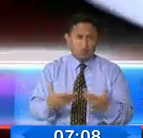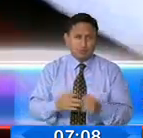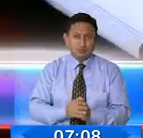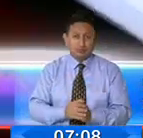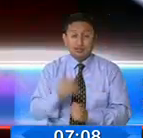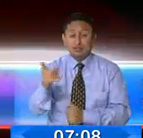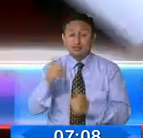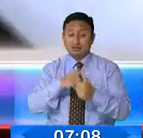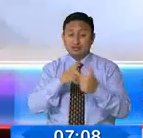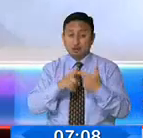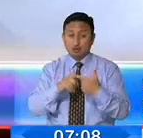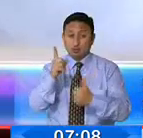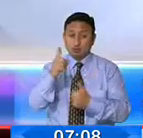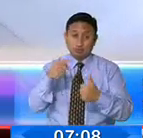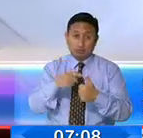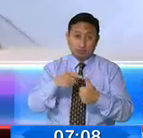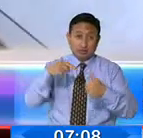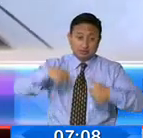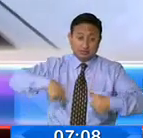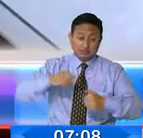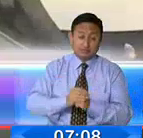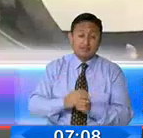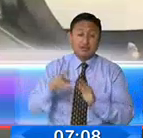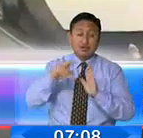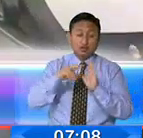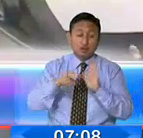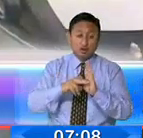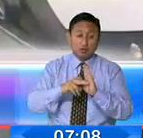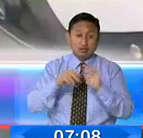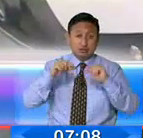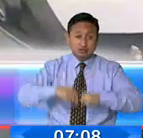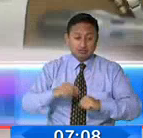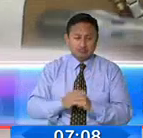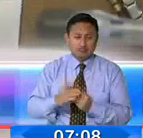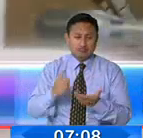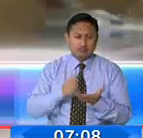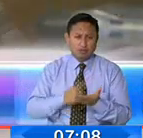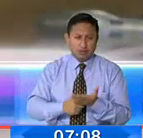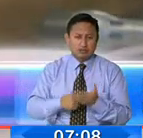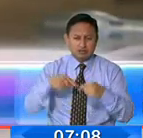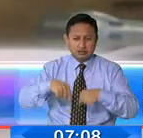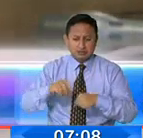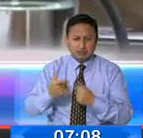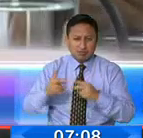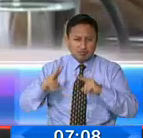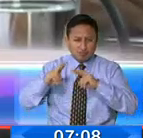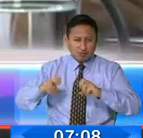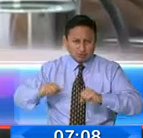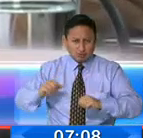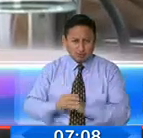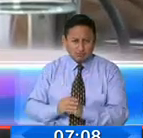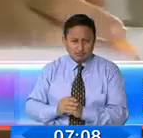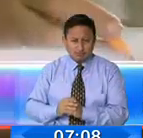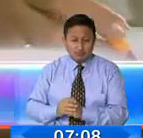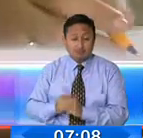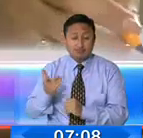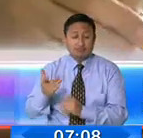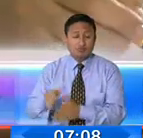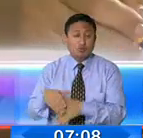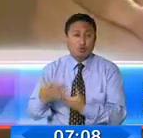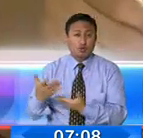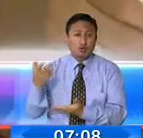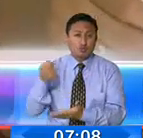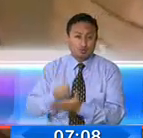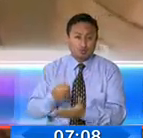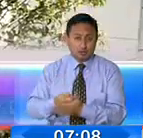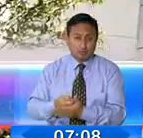dos figuras. La una es la retrospectividad de la normativa, pues buscaba analizar la adquisición de bienes antes de que el cuerpo legal se oficialice.